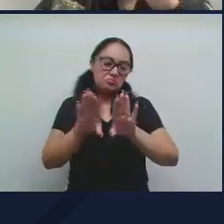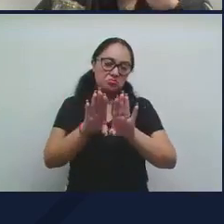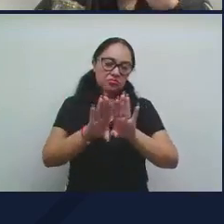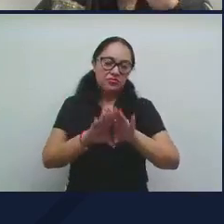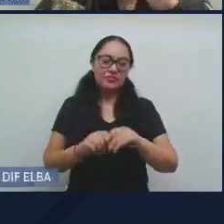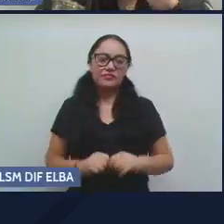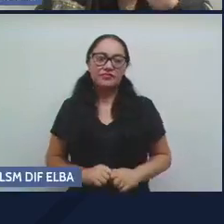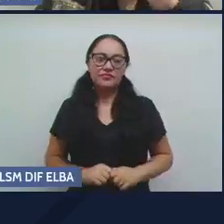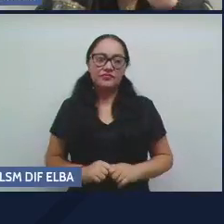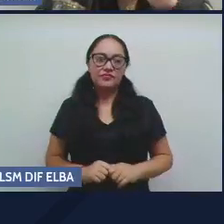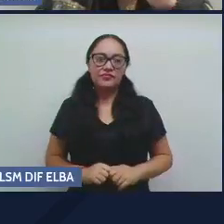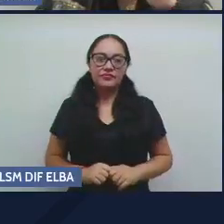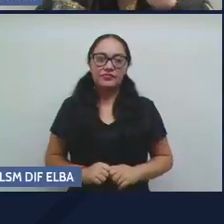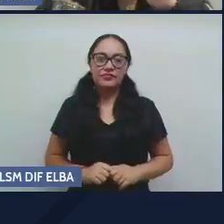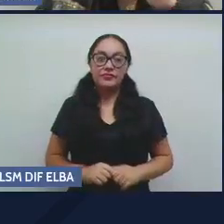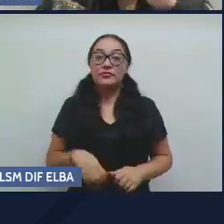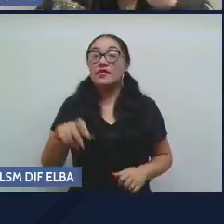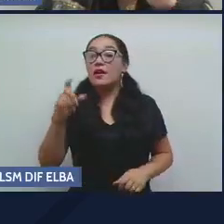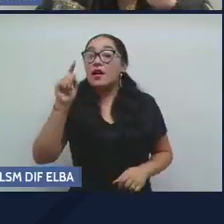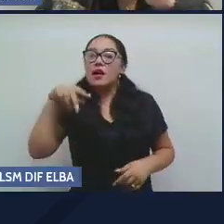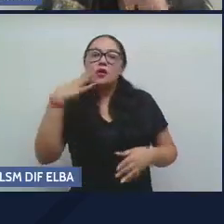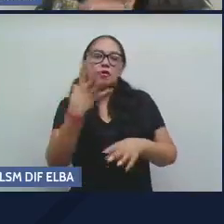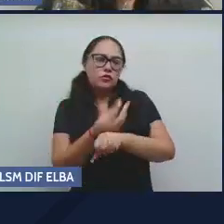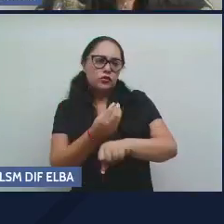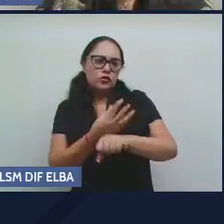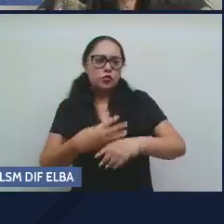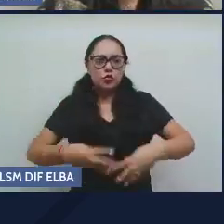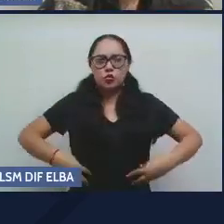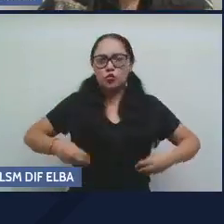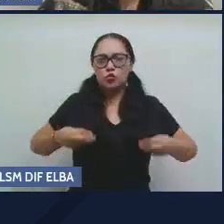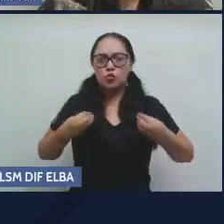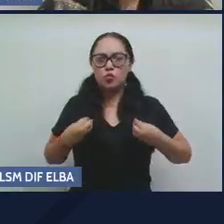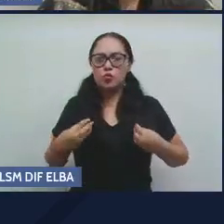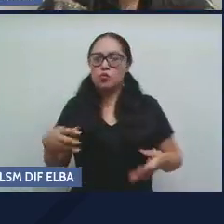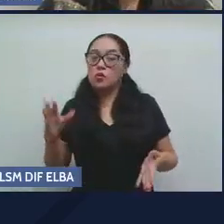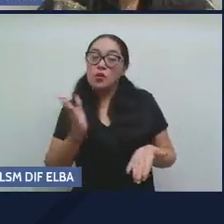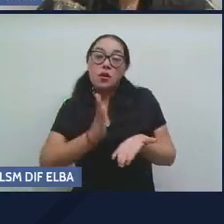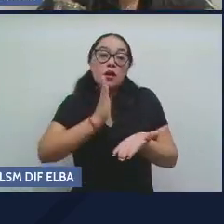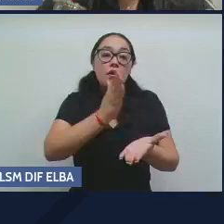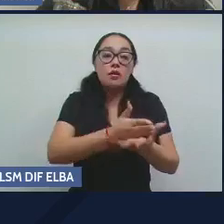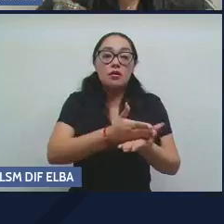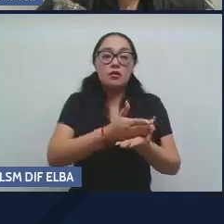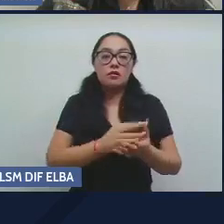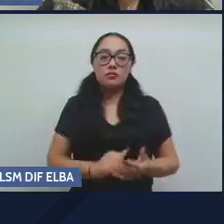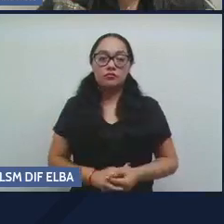Si vive en Estados Unidos, pues tendría que acudir.